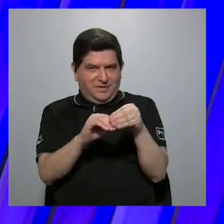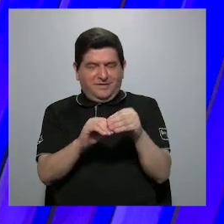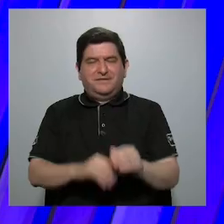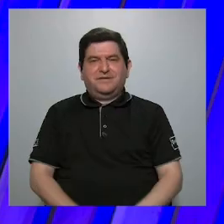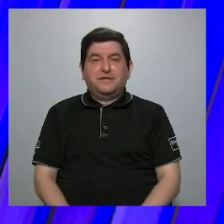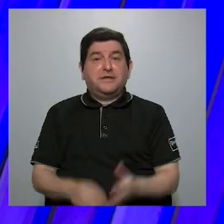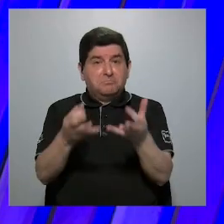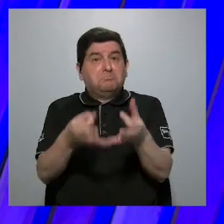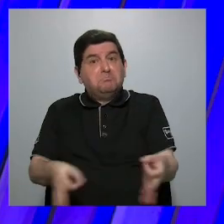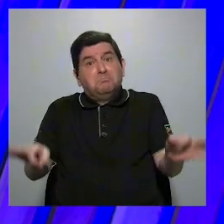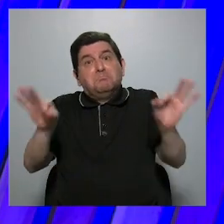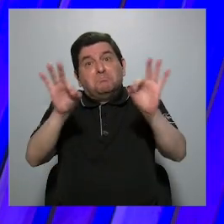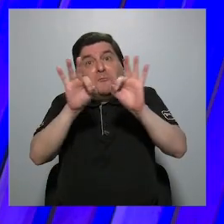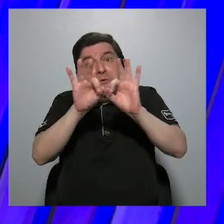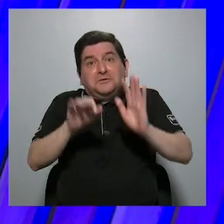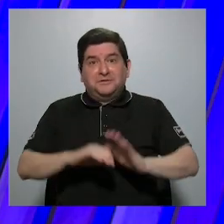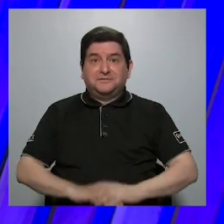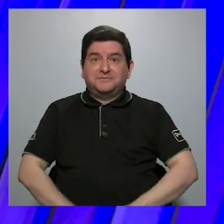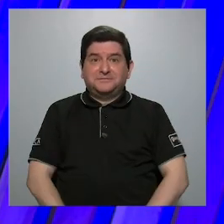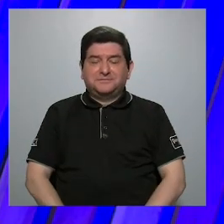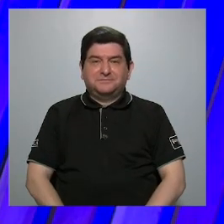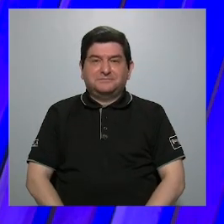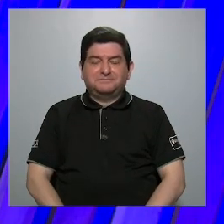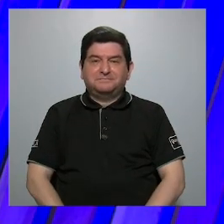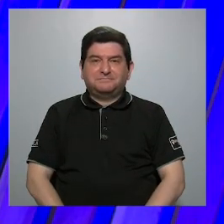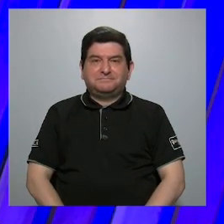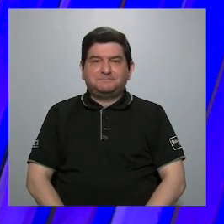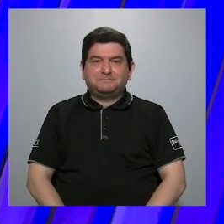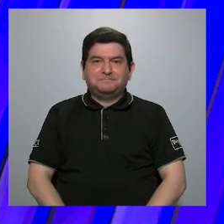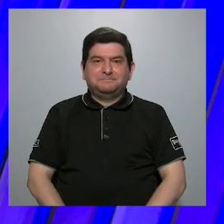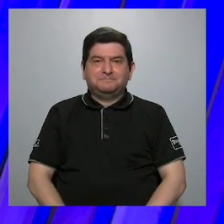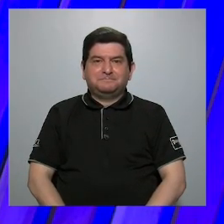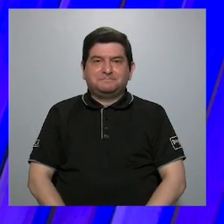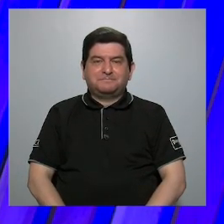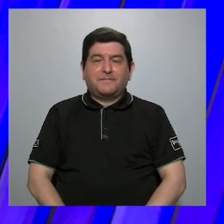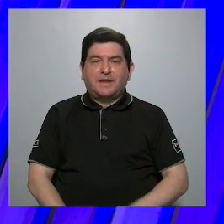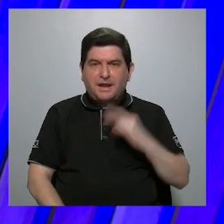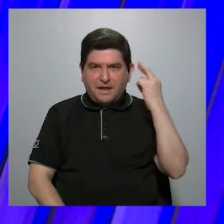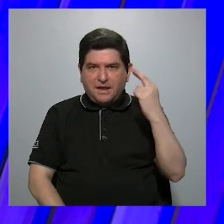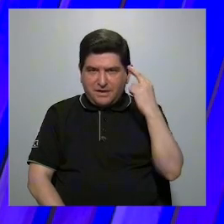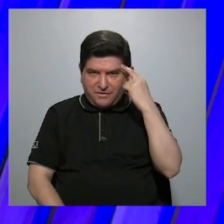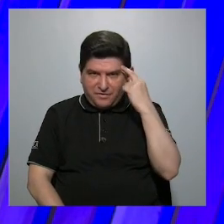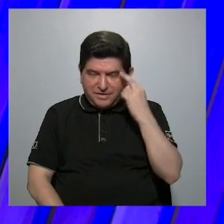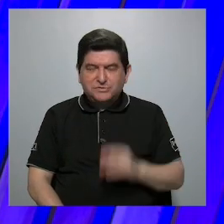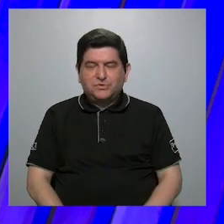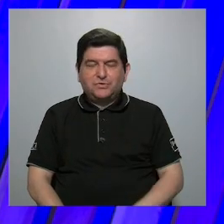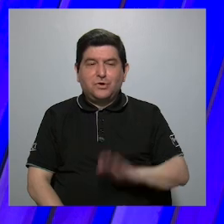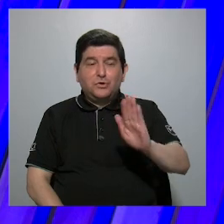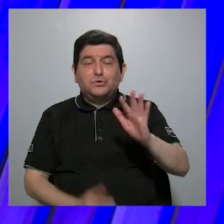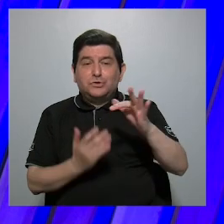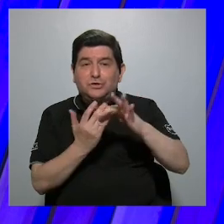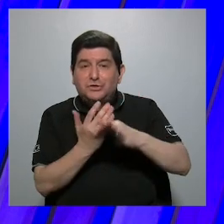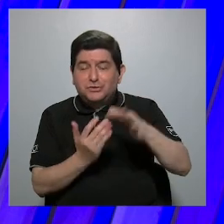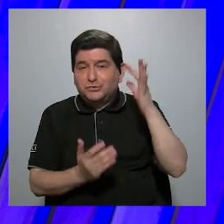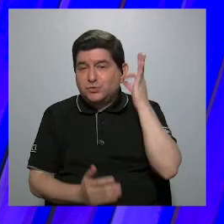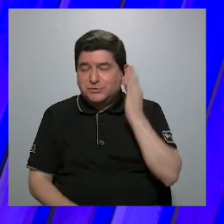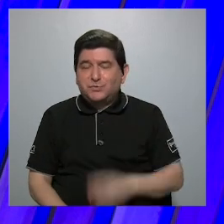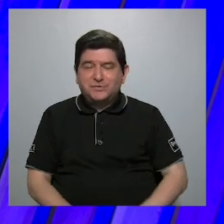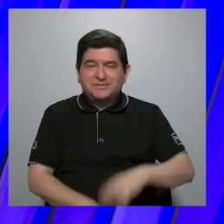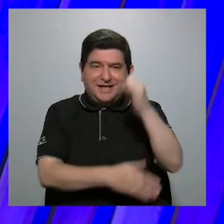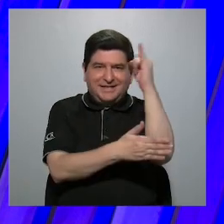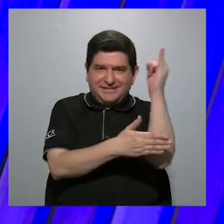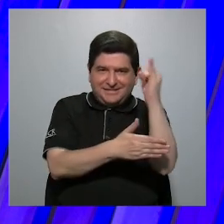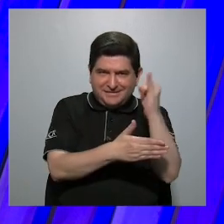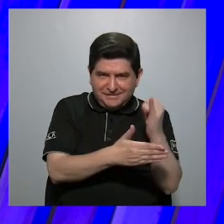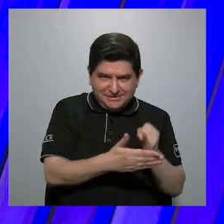que es muy importante, que es, y se le debe a su esposa, que es